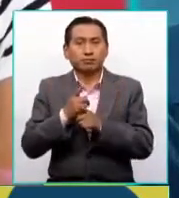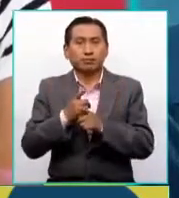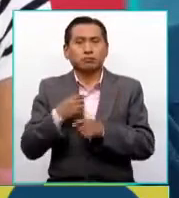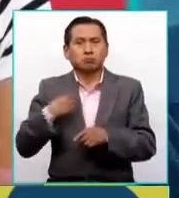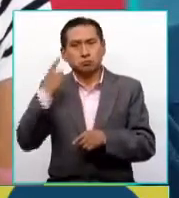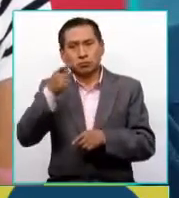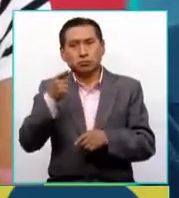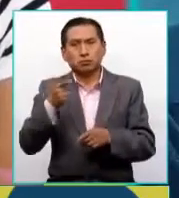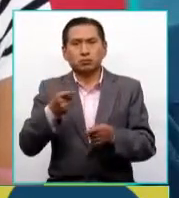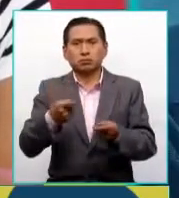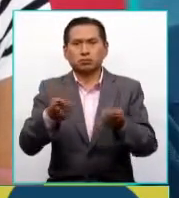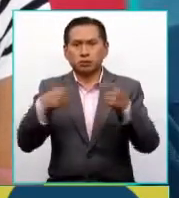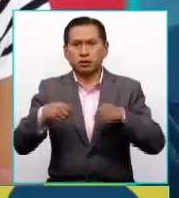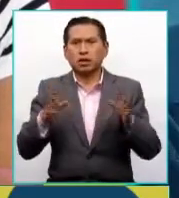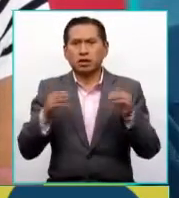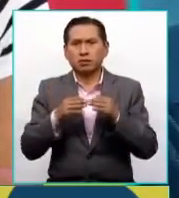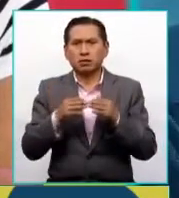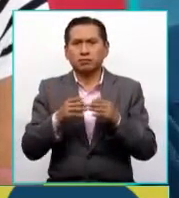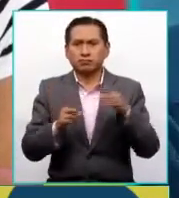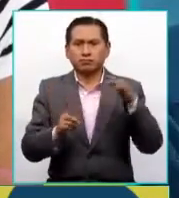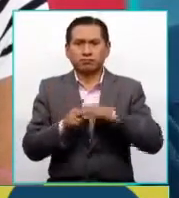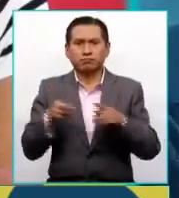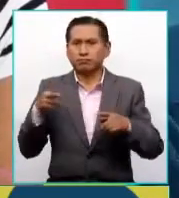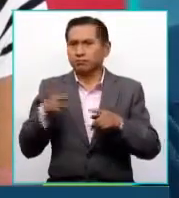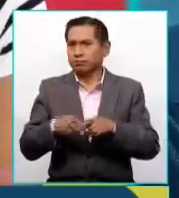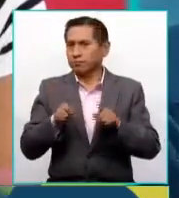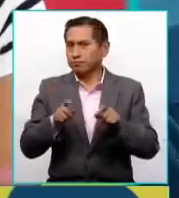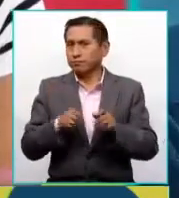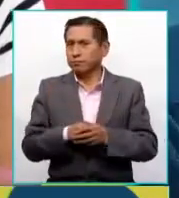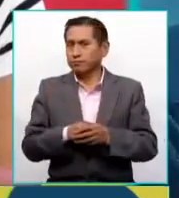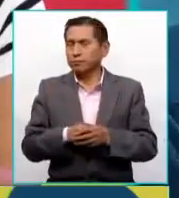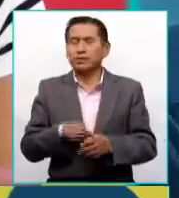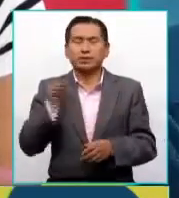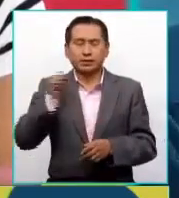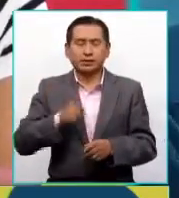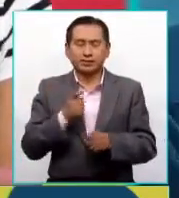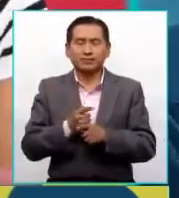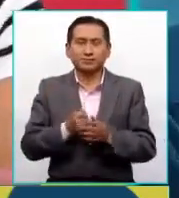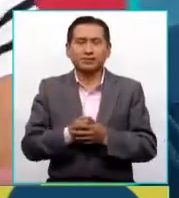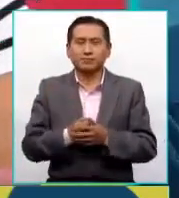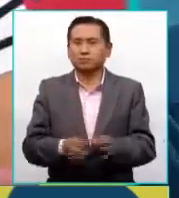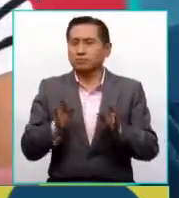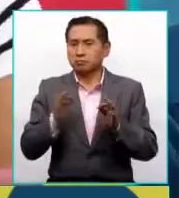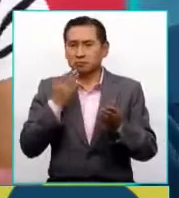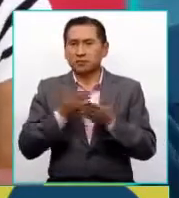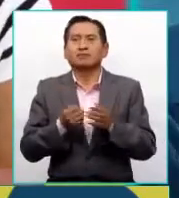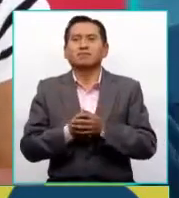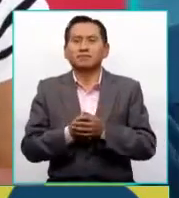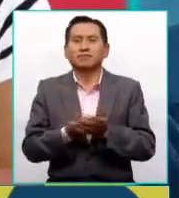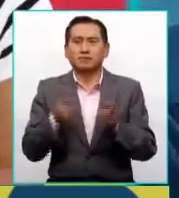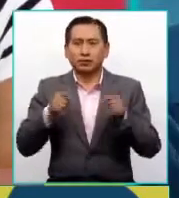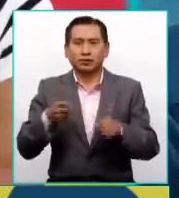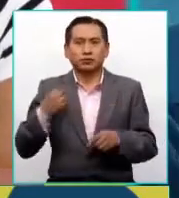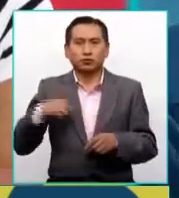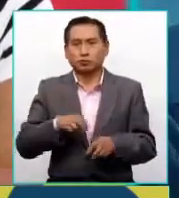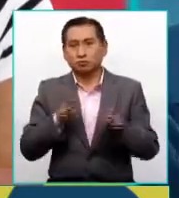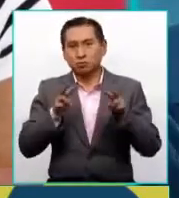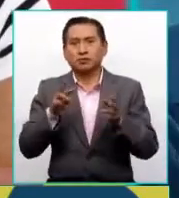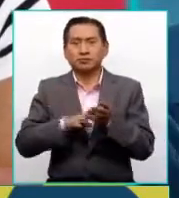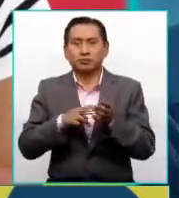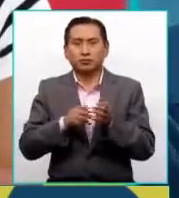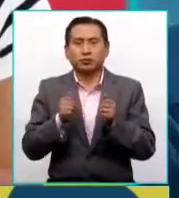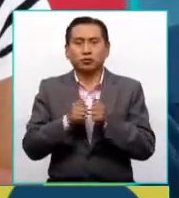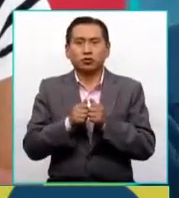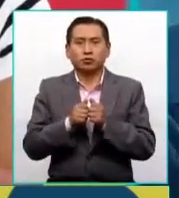estás de camino a La Paz, vas a estar acá presente para la inauguración. Sí. Genial, perfecto. Aquí te vamos a ver entonces a